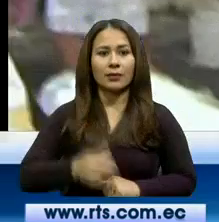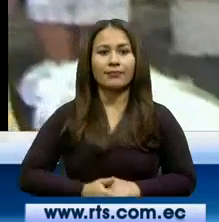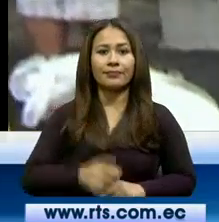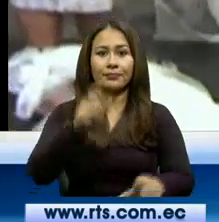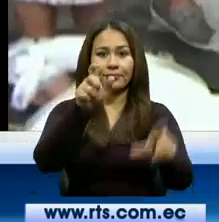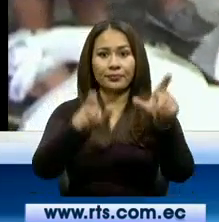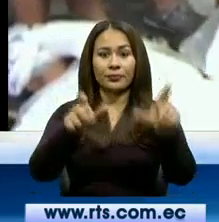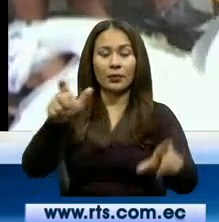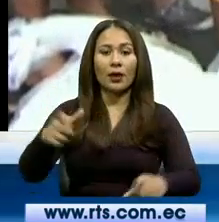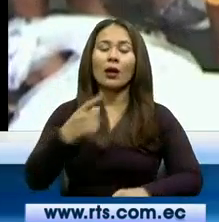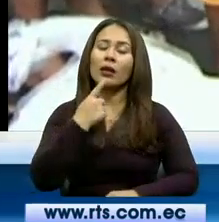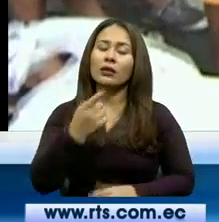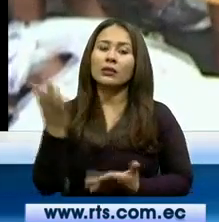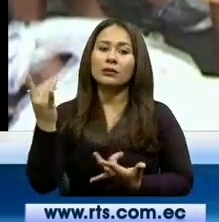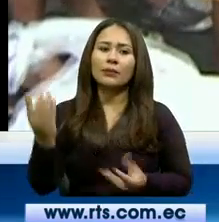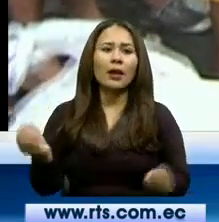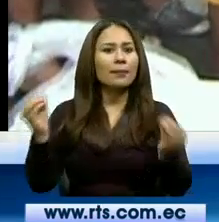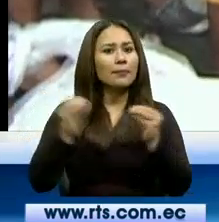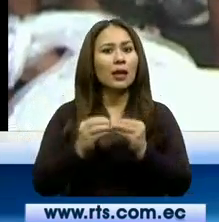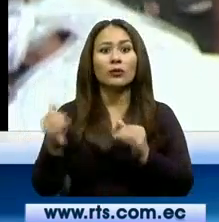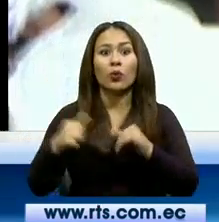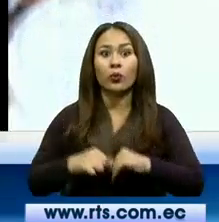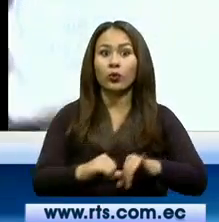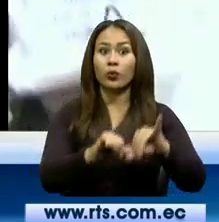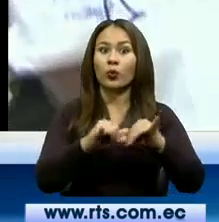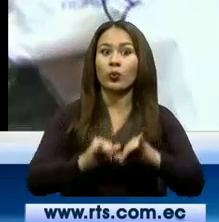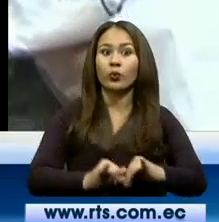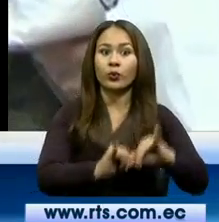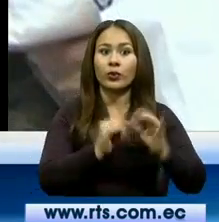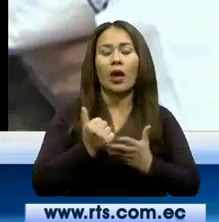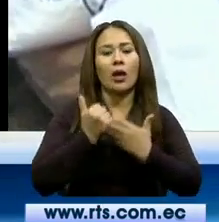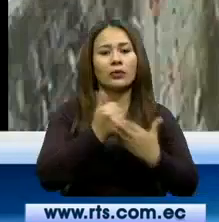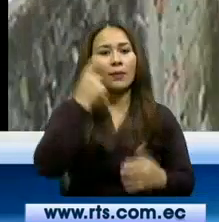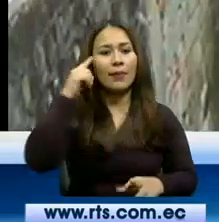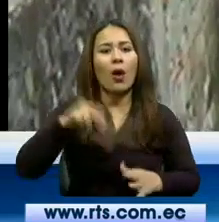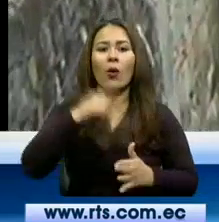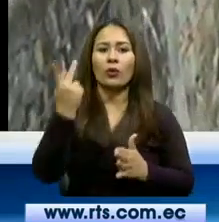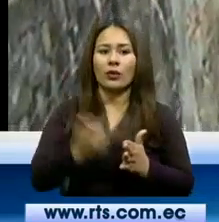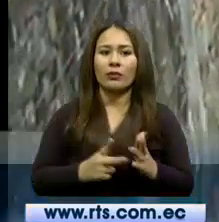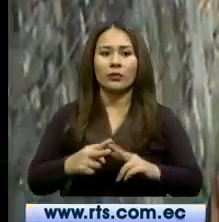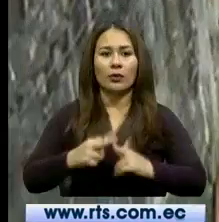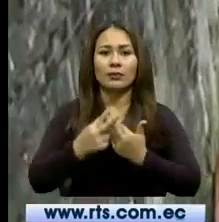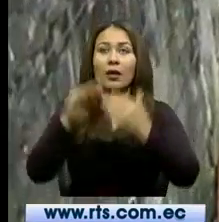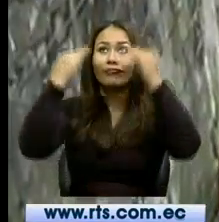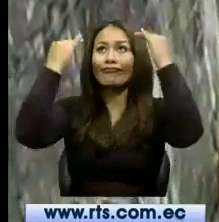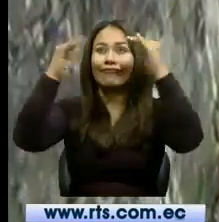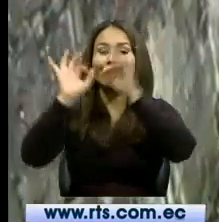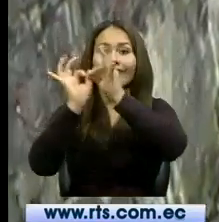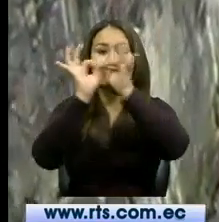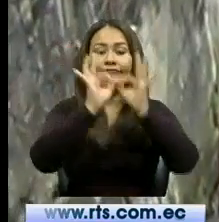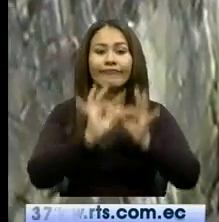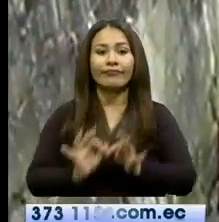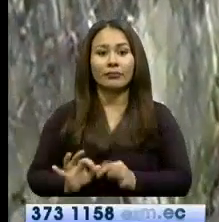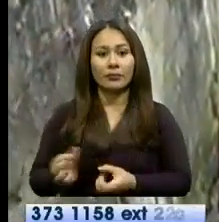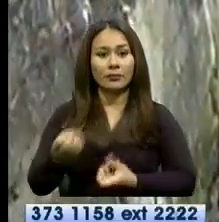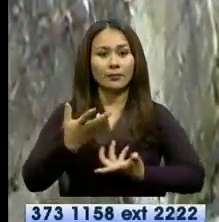por el incendio esperan que la ayuda siga llegando para volver a empezar informó rosa elena más